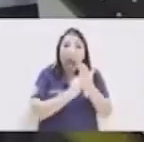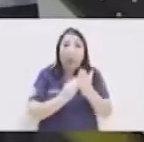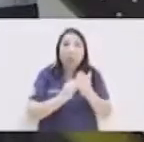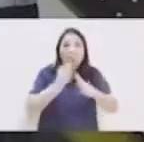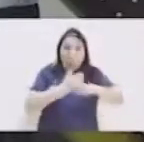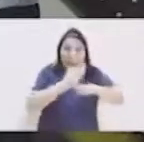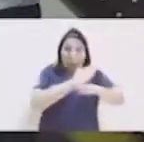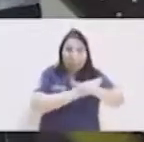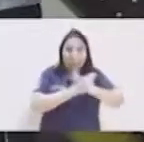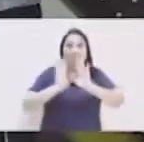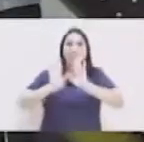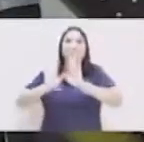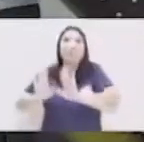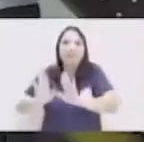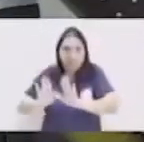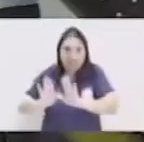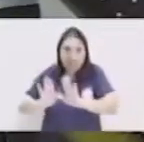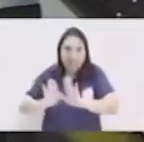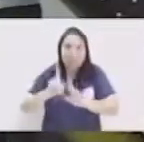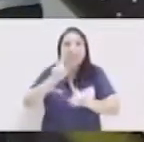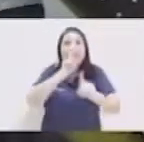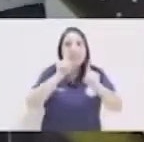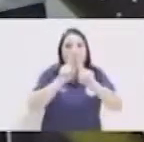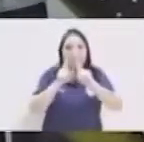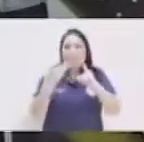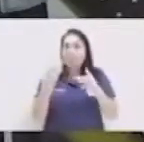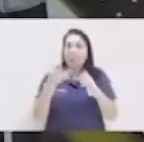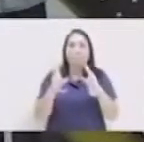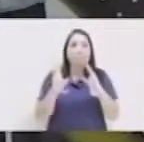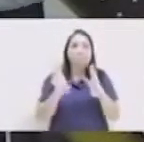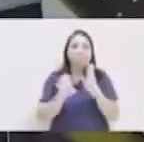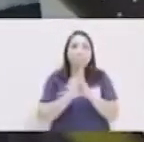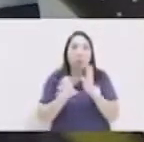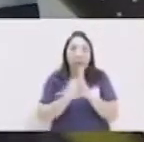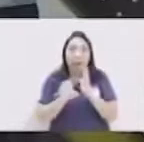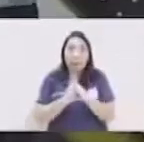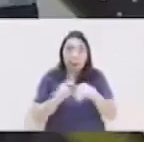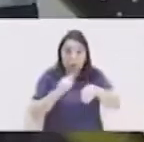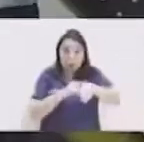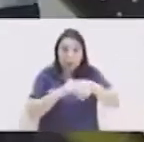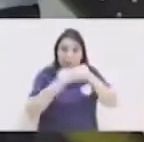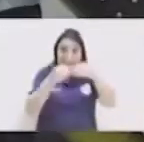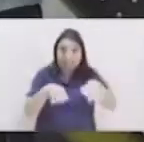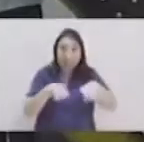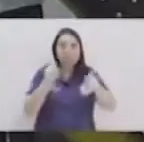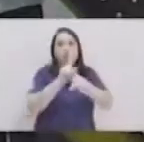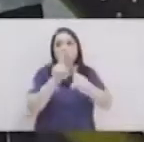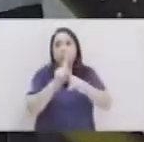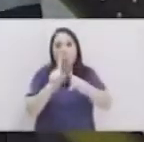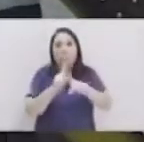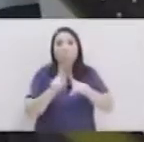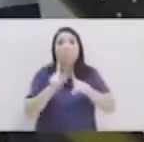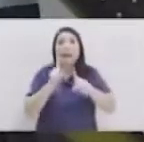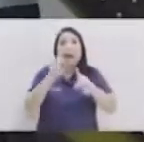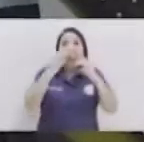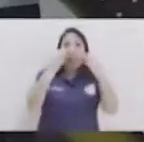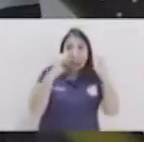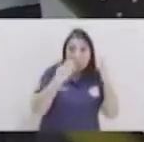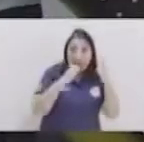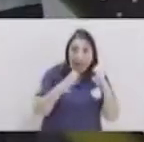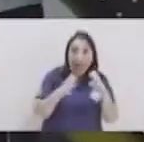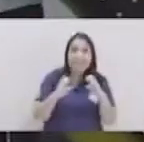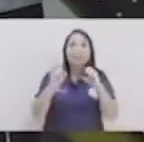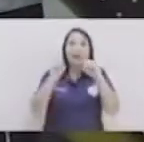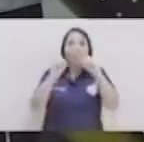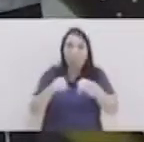pudo prevenir y que es manejable. No hubo pérdida de tiempo, sí, pero no hubo una